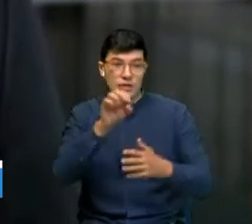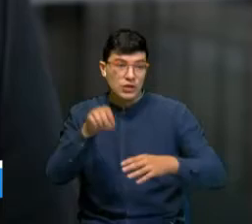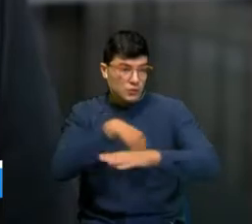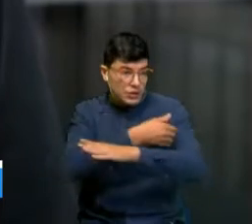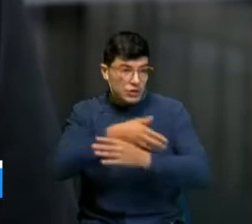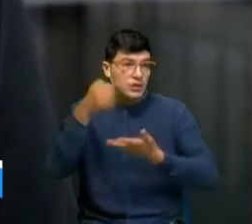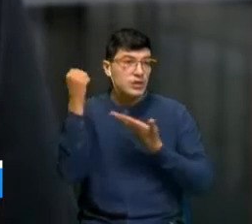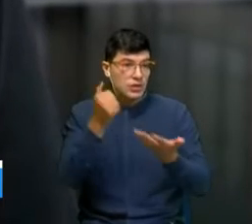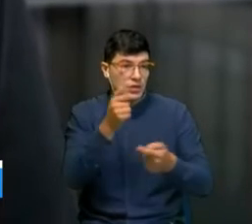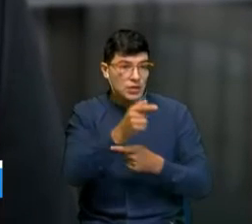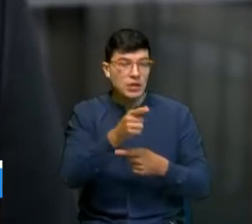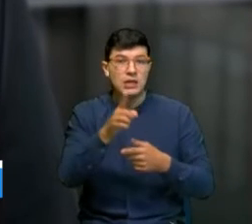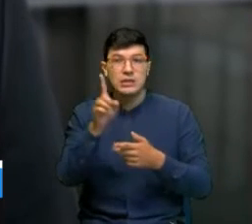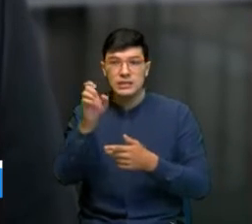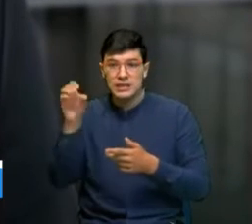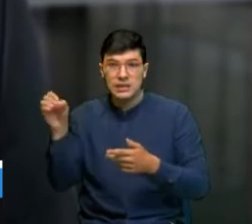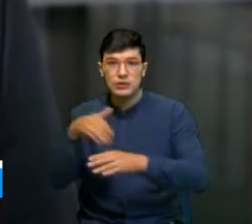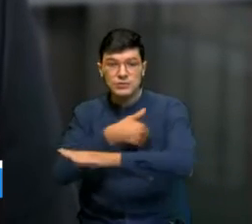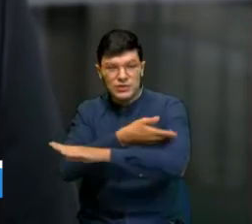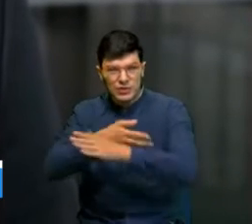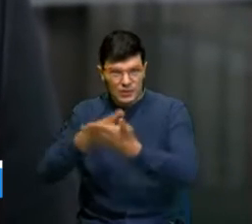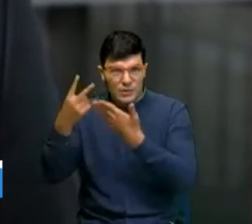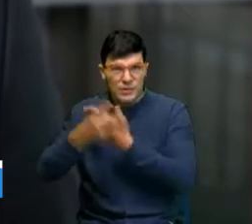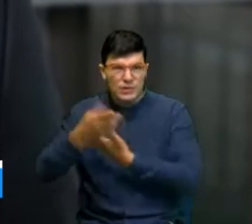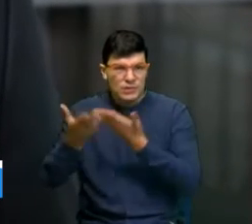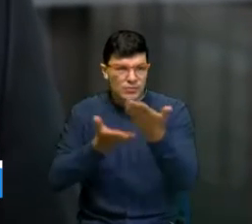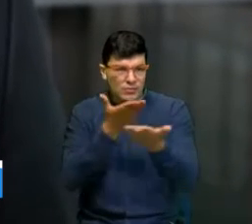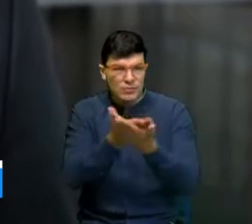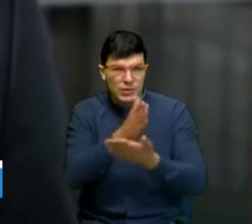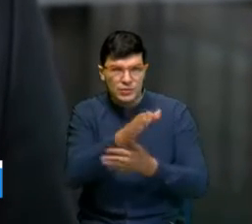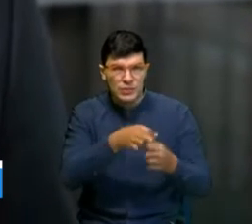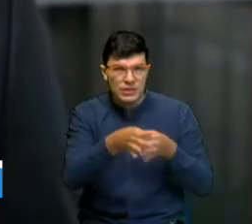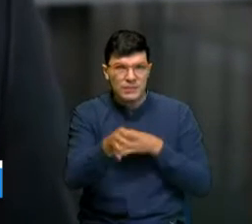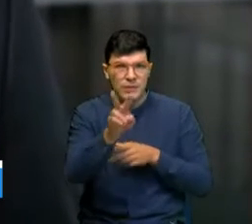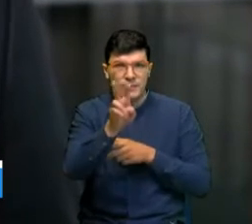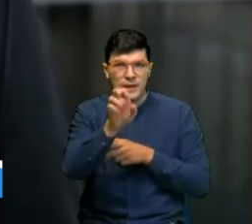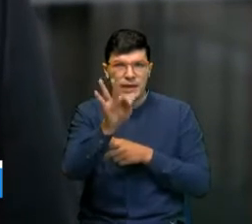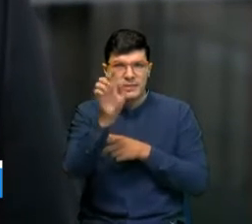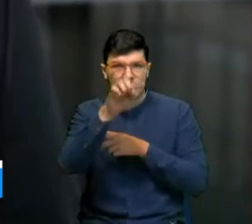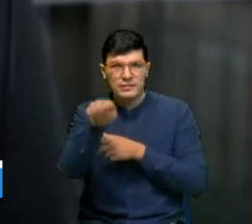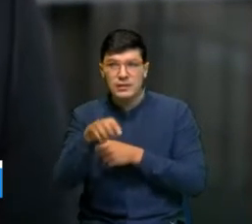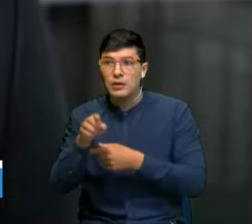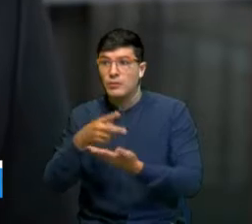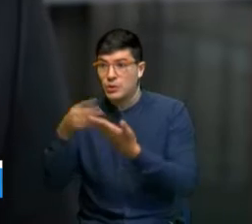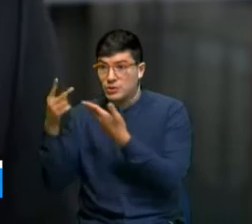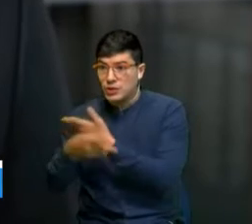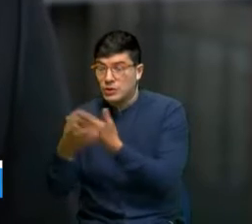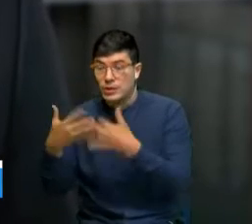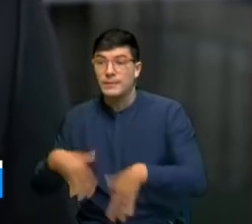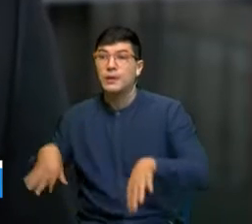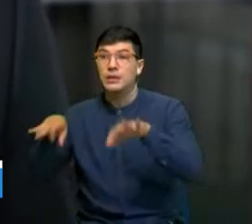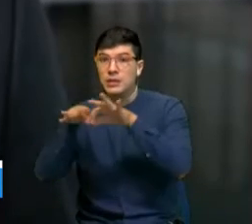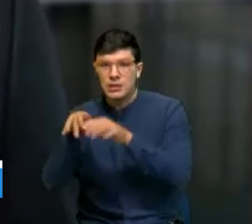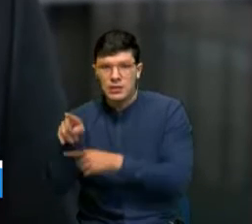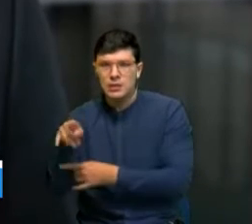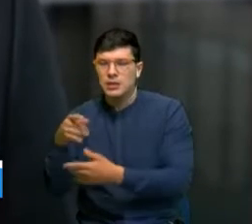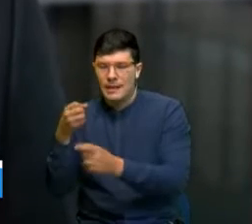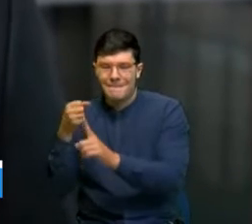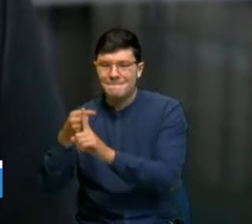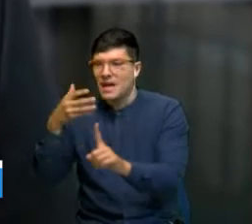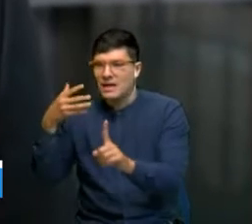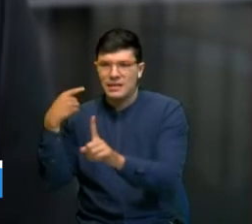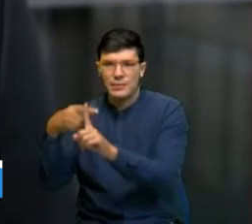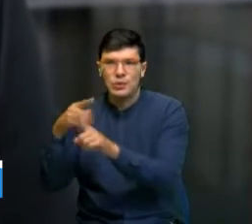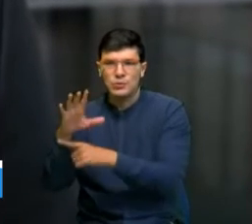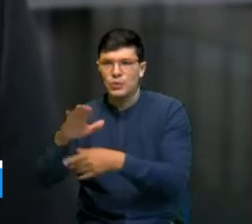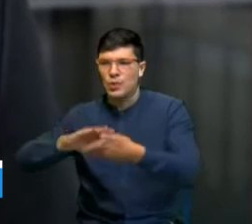proyecto por cerca de 600 millones de pesos presentado por el municipio de Betas, un proyecto muy importante que termine impactando a